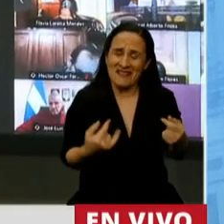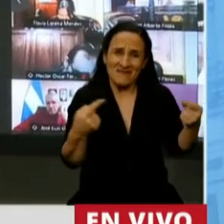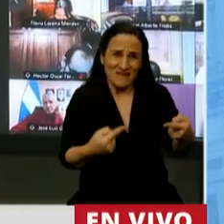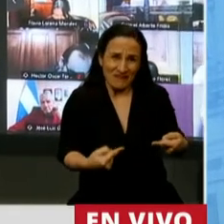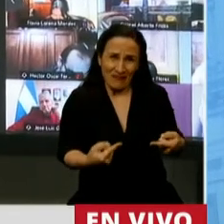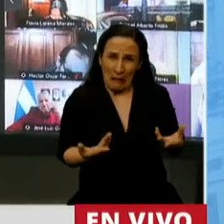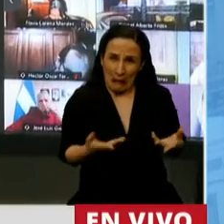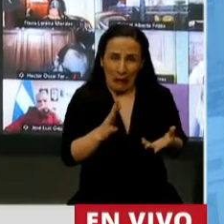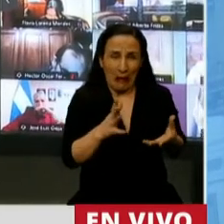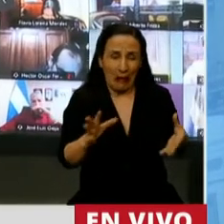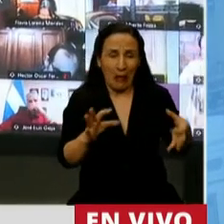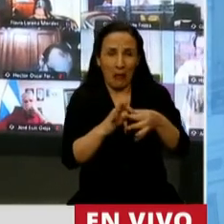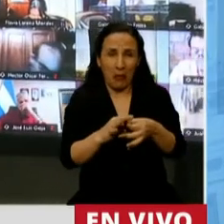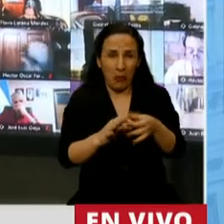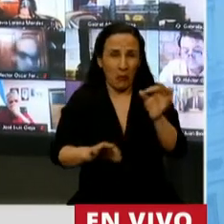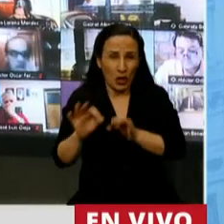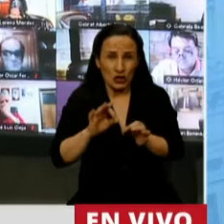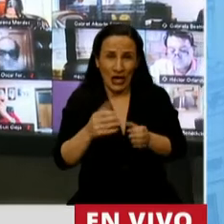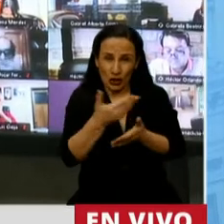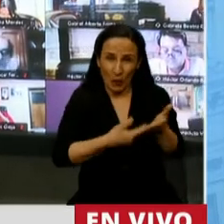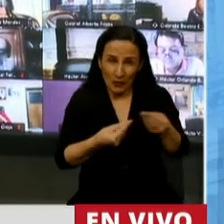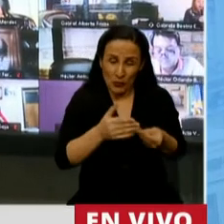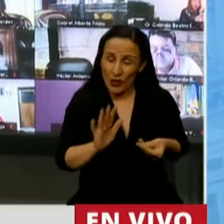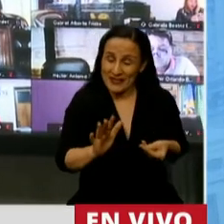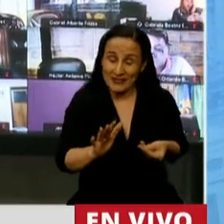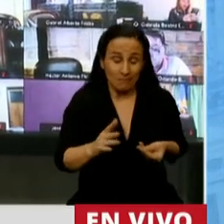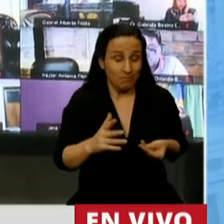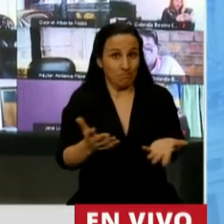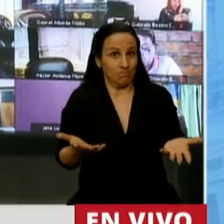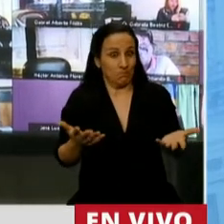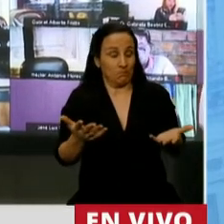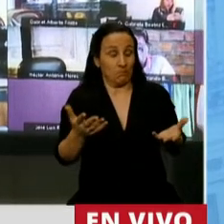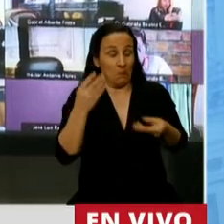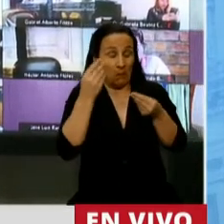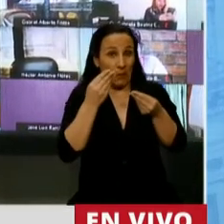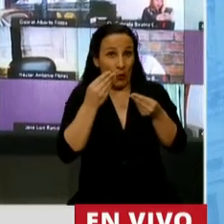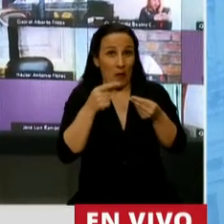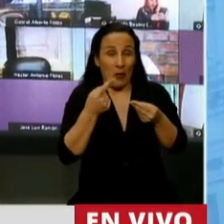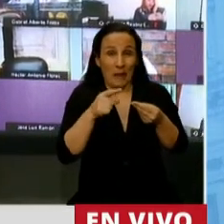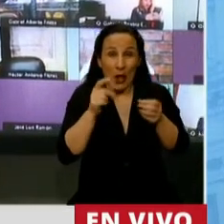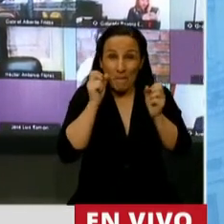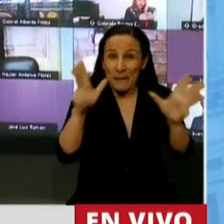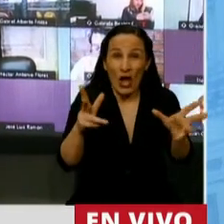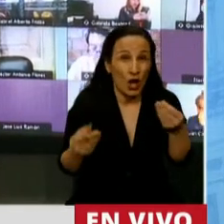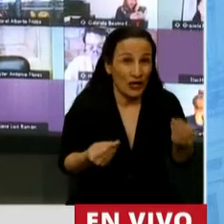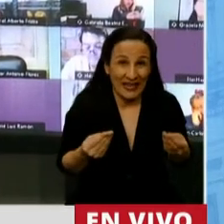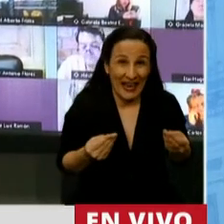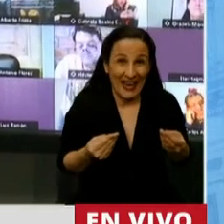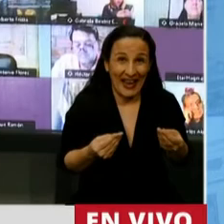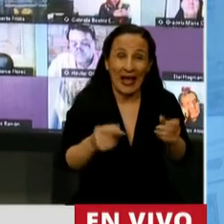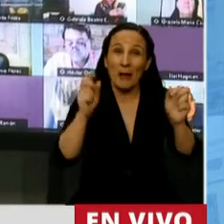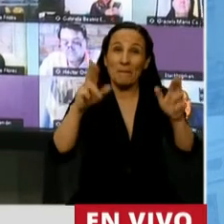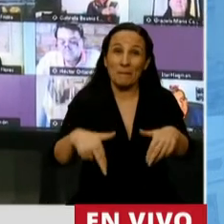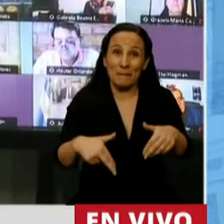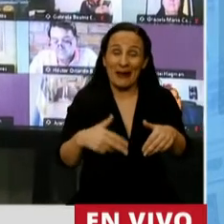de un proyecto de presupuesto, es preocupante, pero es mucho más grave si además este fuera el programa económico